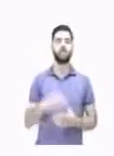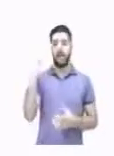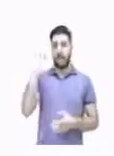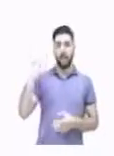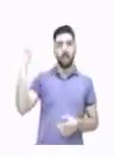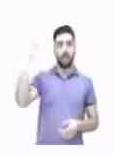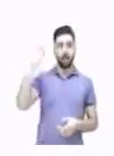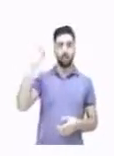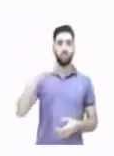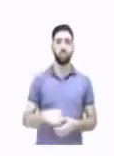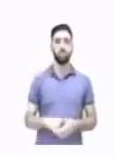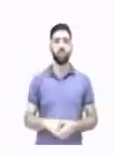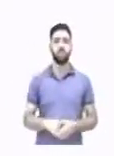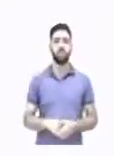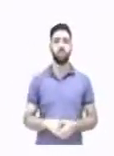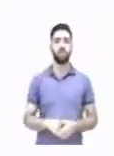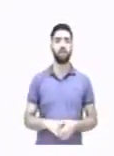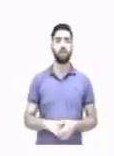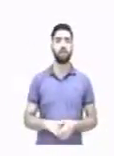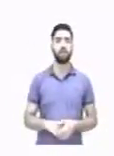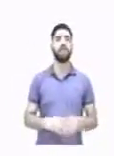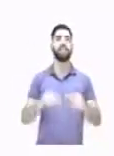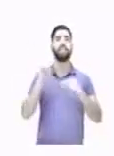82.74 grados.